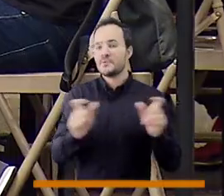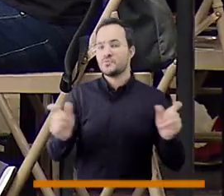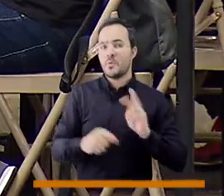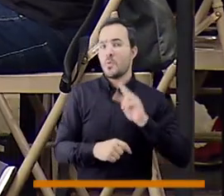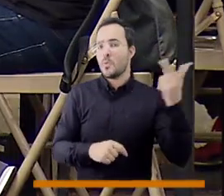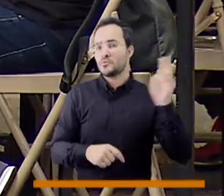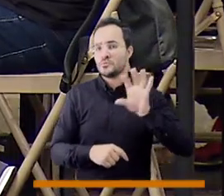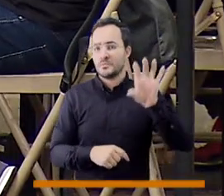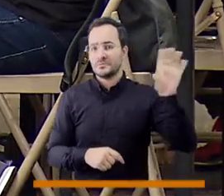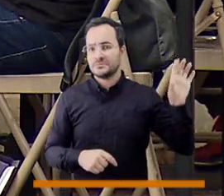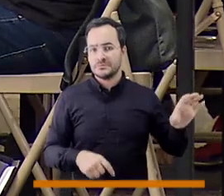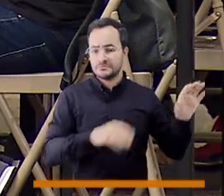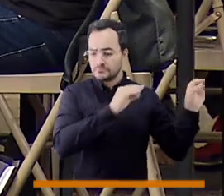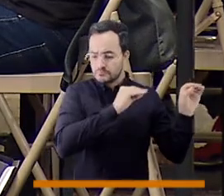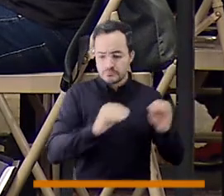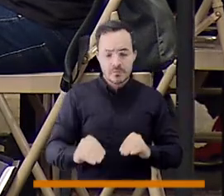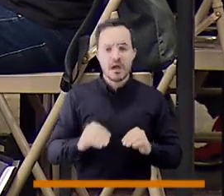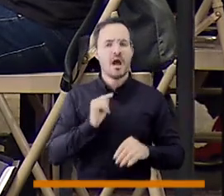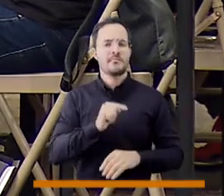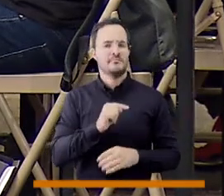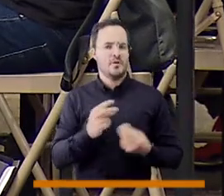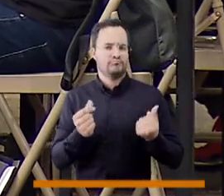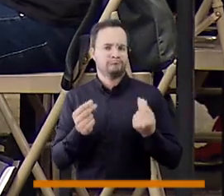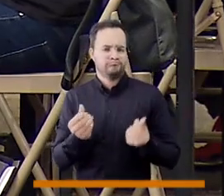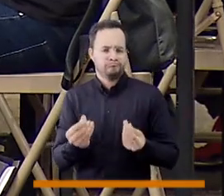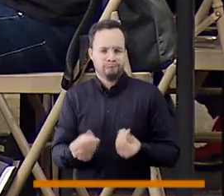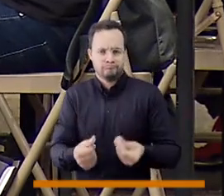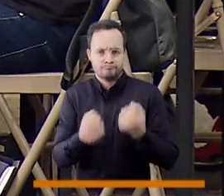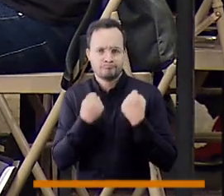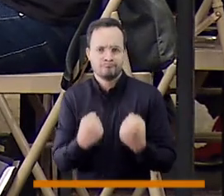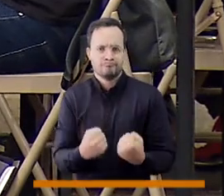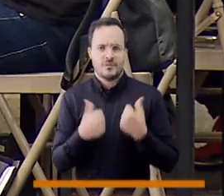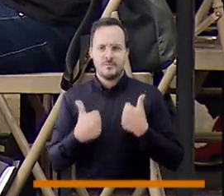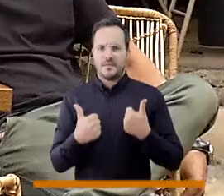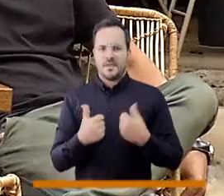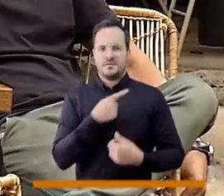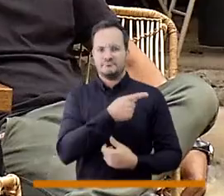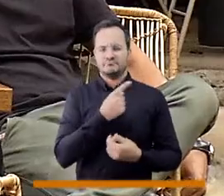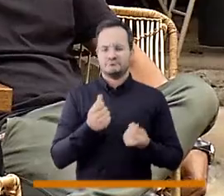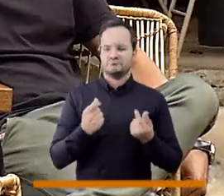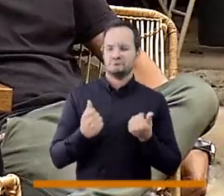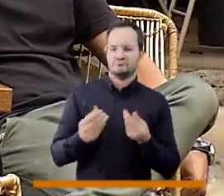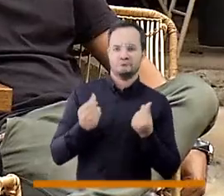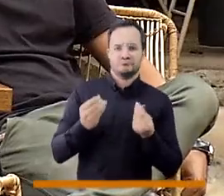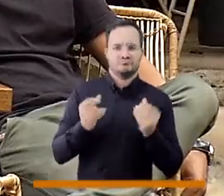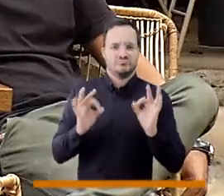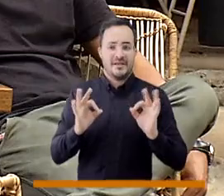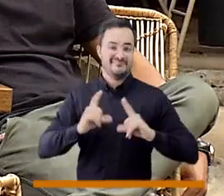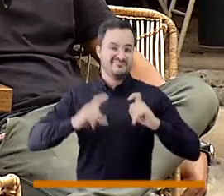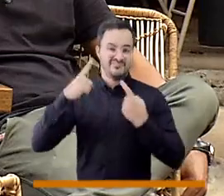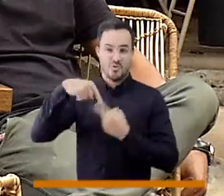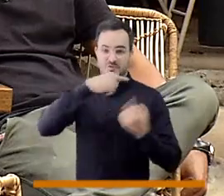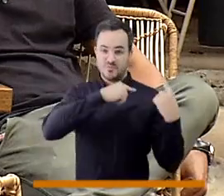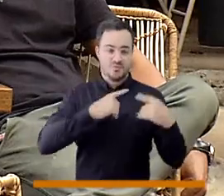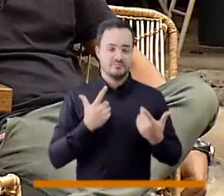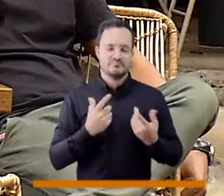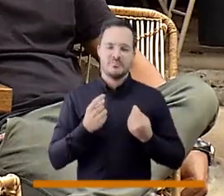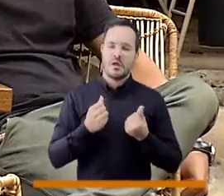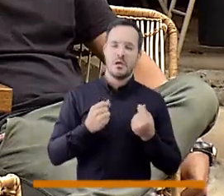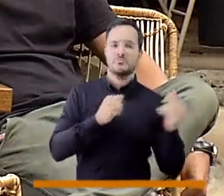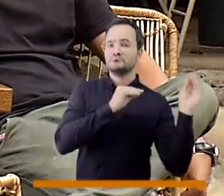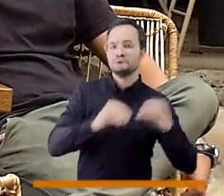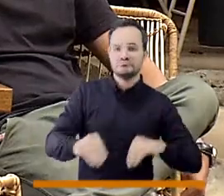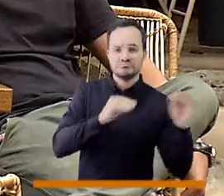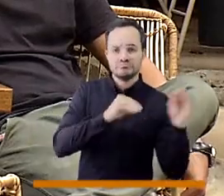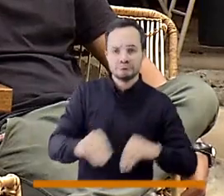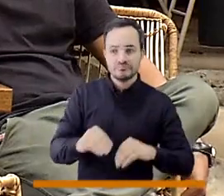unas personas que tienen un mayor poder adquisitivo, en este caso turistas, están desplazando